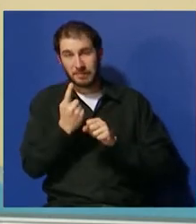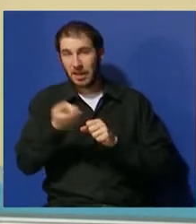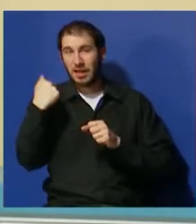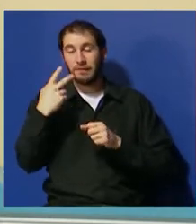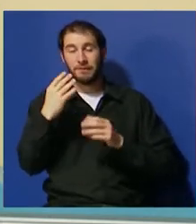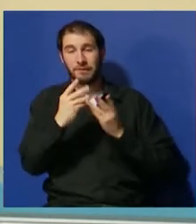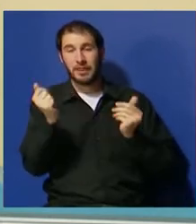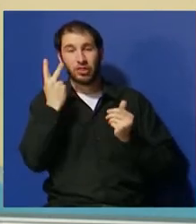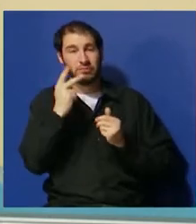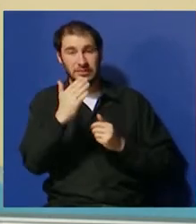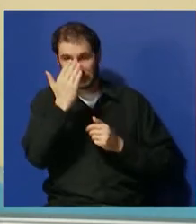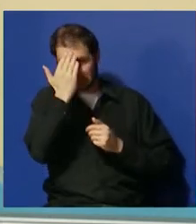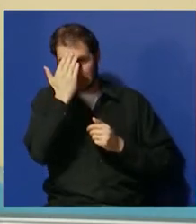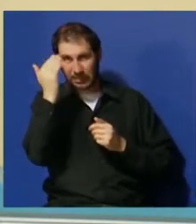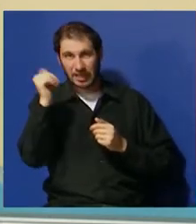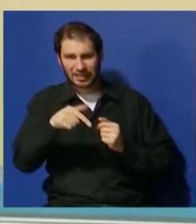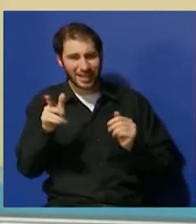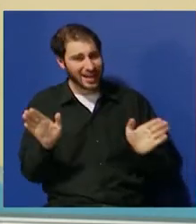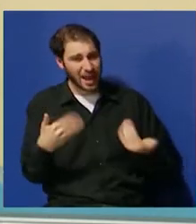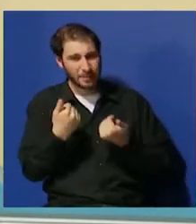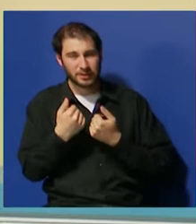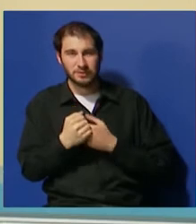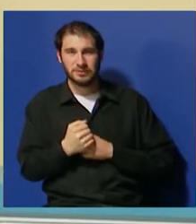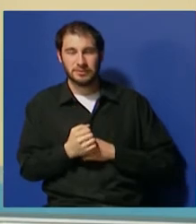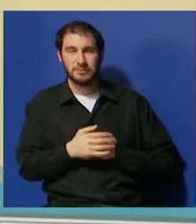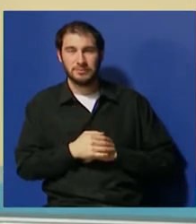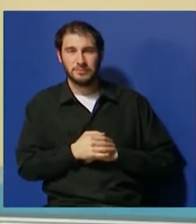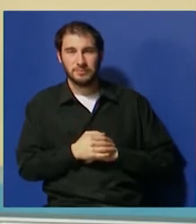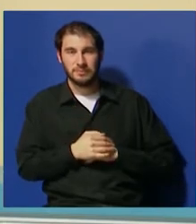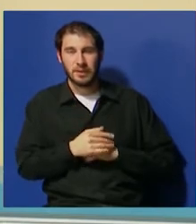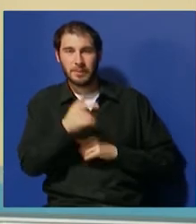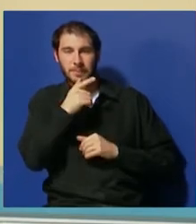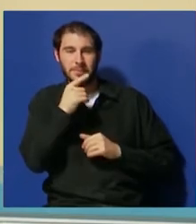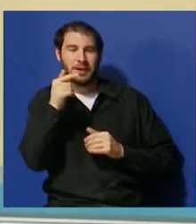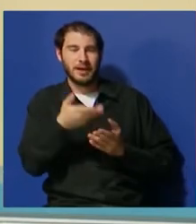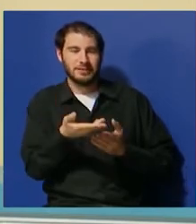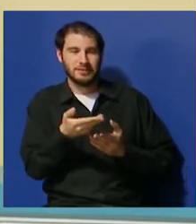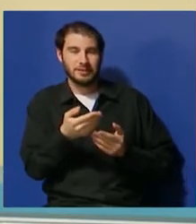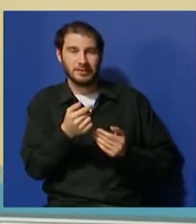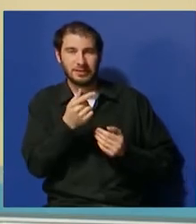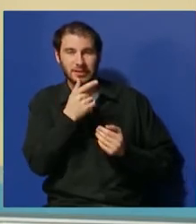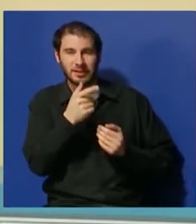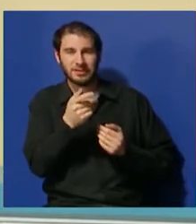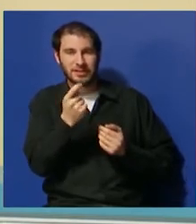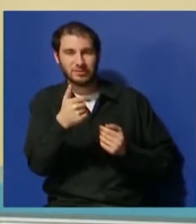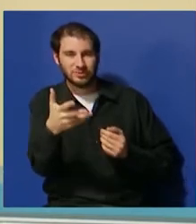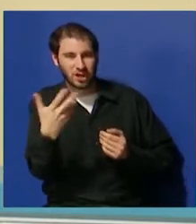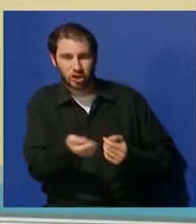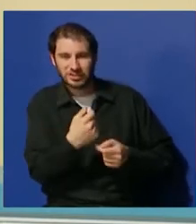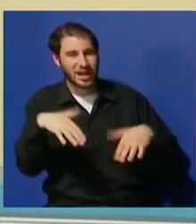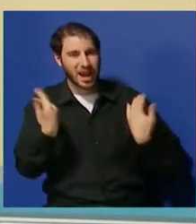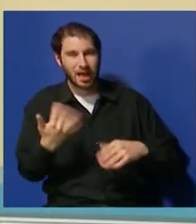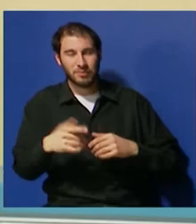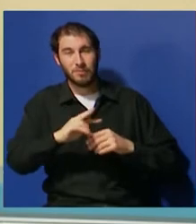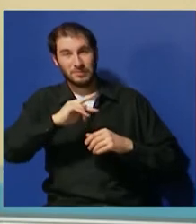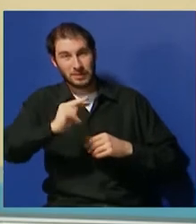fines de 2015. Esta fue muy rápido. O sea, es como que le dejaron la mano extendida y ustedes la agarraron rapidísimo para